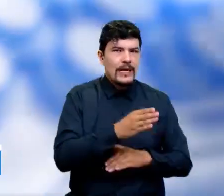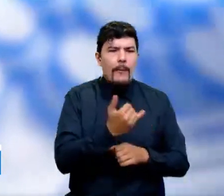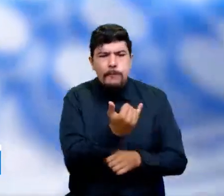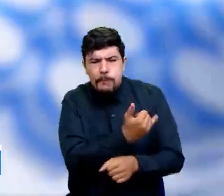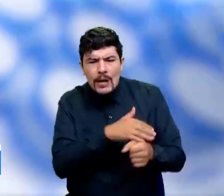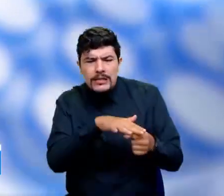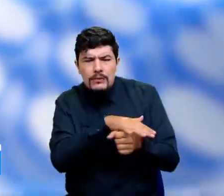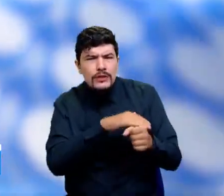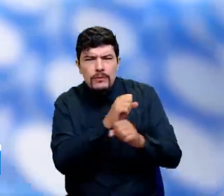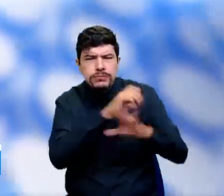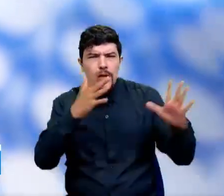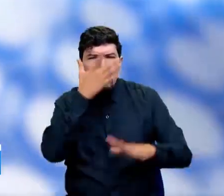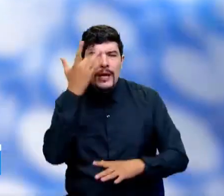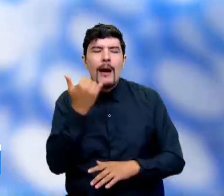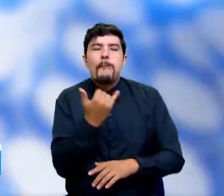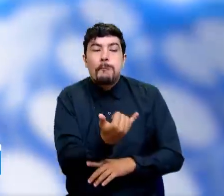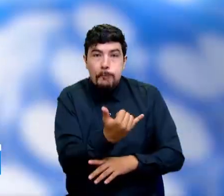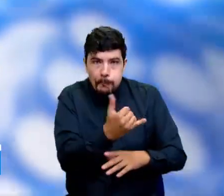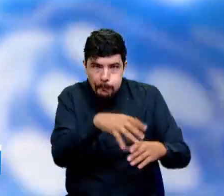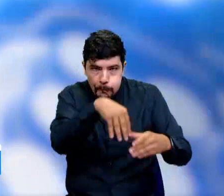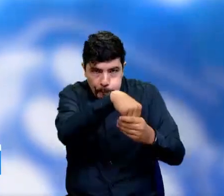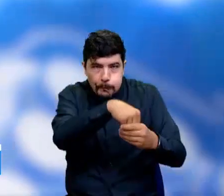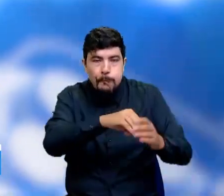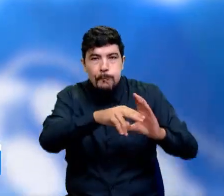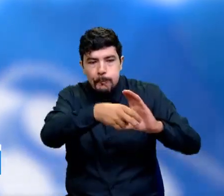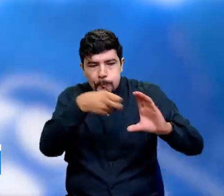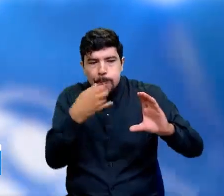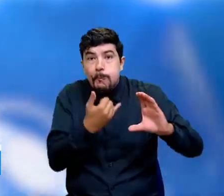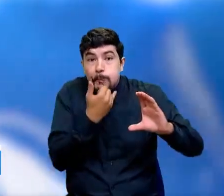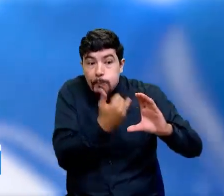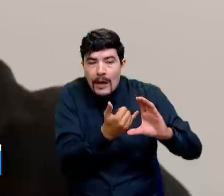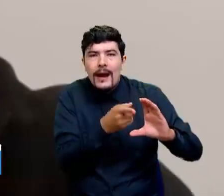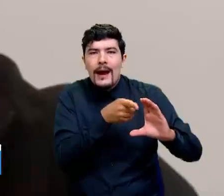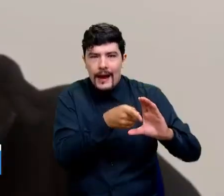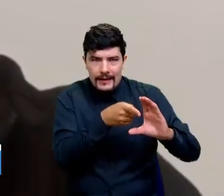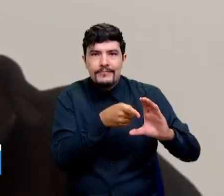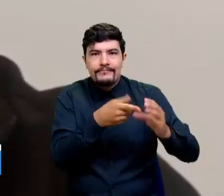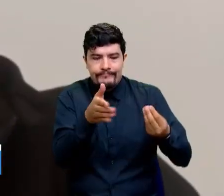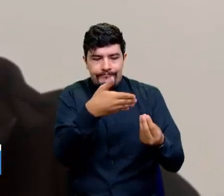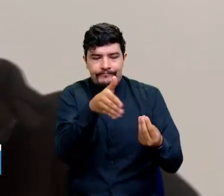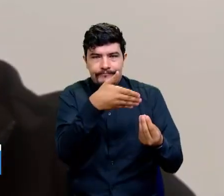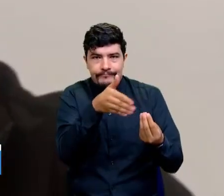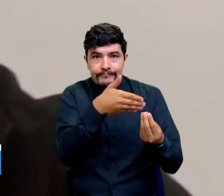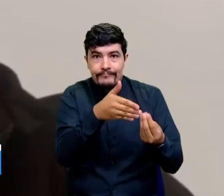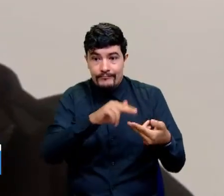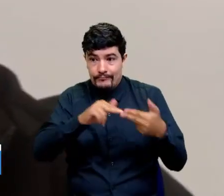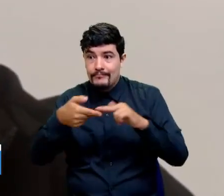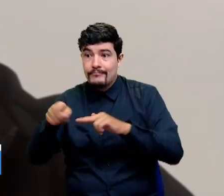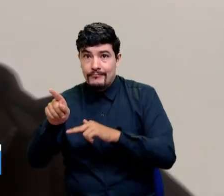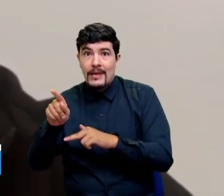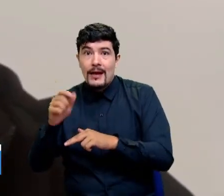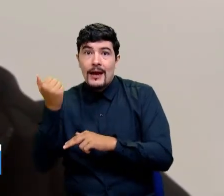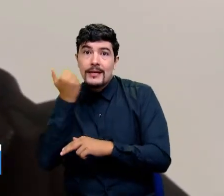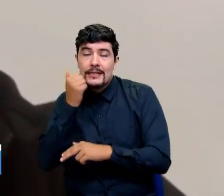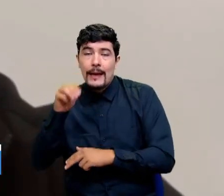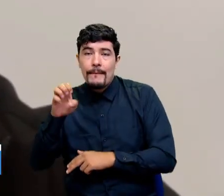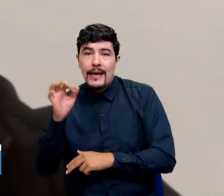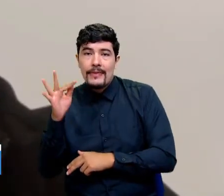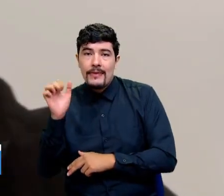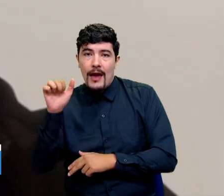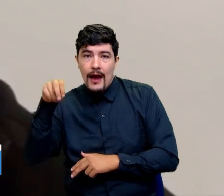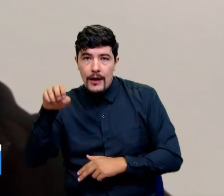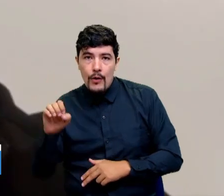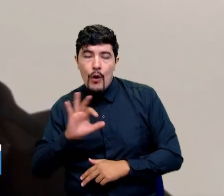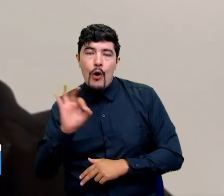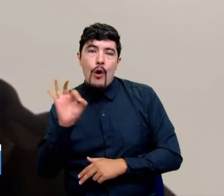la acumulación de gases. El carbón y su minería están asociados a gases como el metano o como el dióxido de carbono, que su